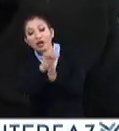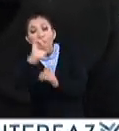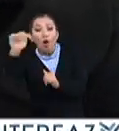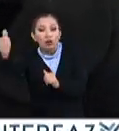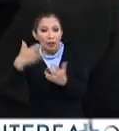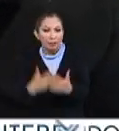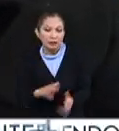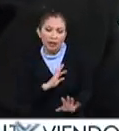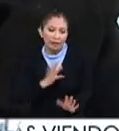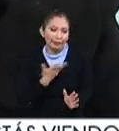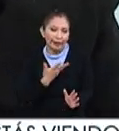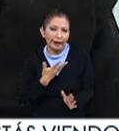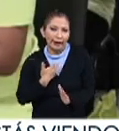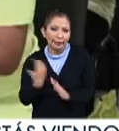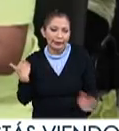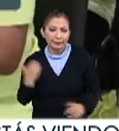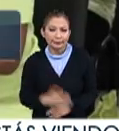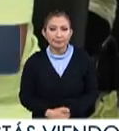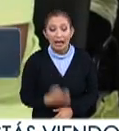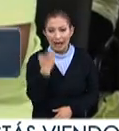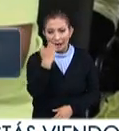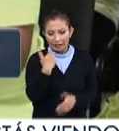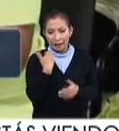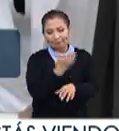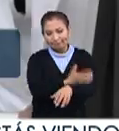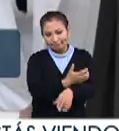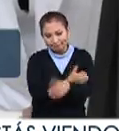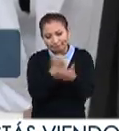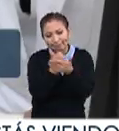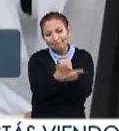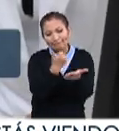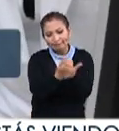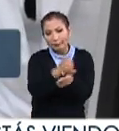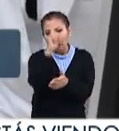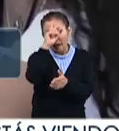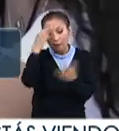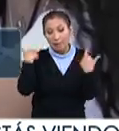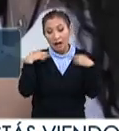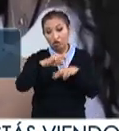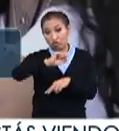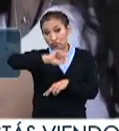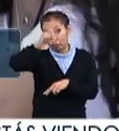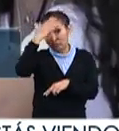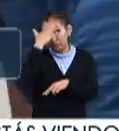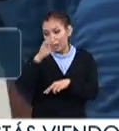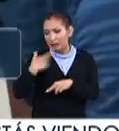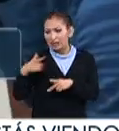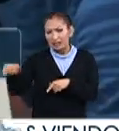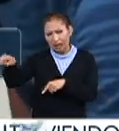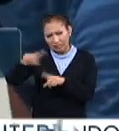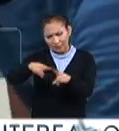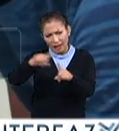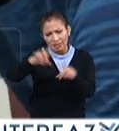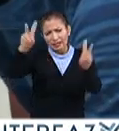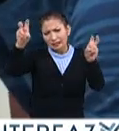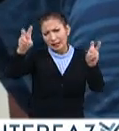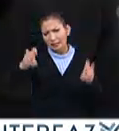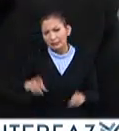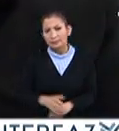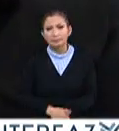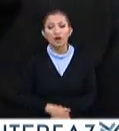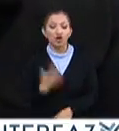alguien más que ya lo tenga registrado. Este acompañamiento se da a través de la guía de docentes especializados y expertos en distintas